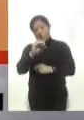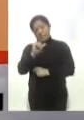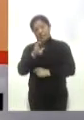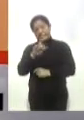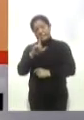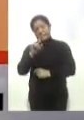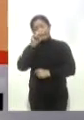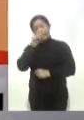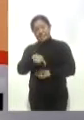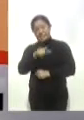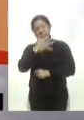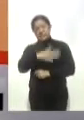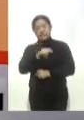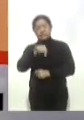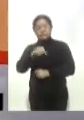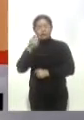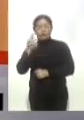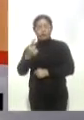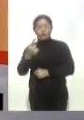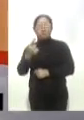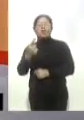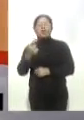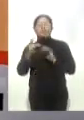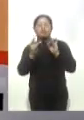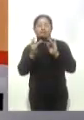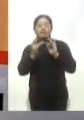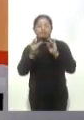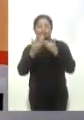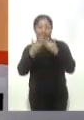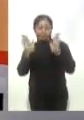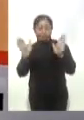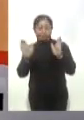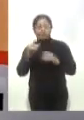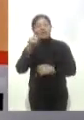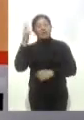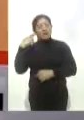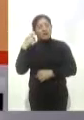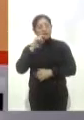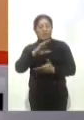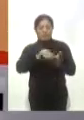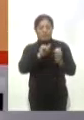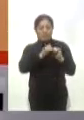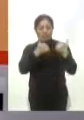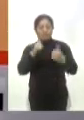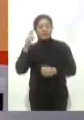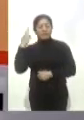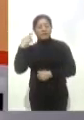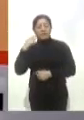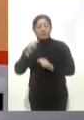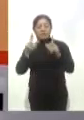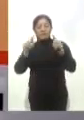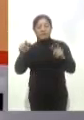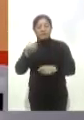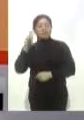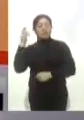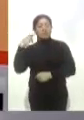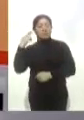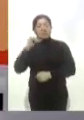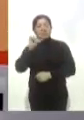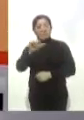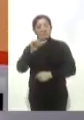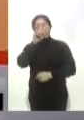.1 de La Señal Abierta. También nos estamos escuchando en Radio Calculalpan, Radio Tlaxcala y también a través de la señal de Radio